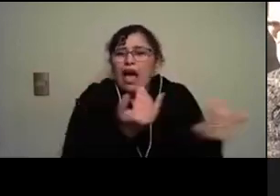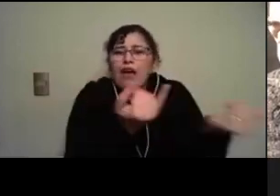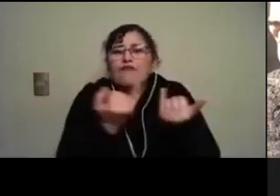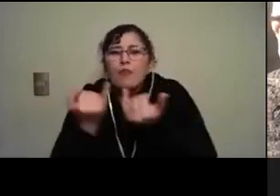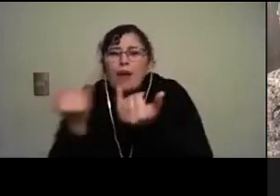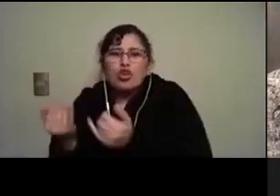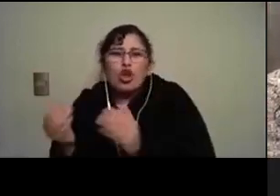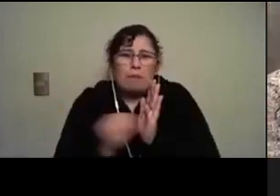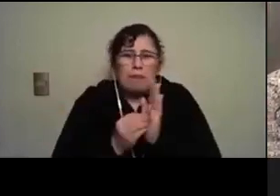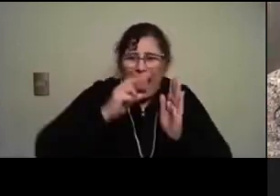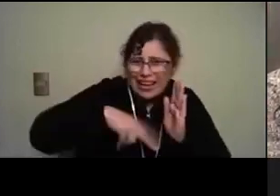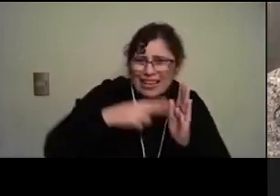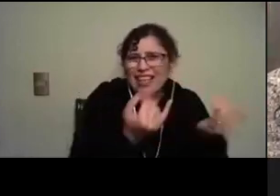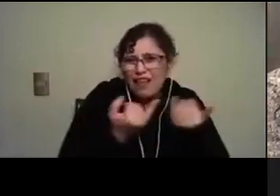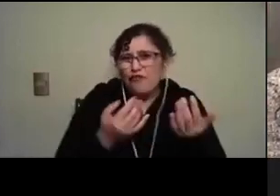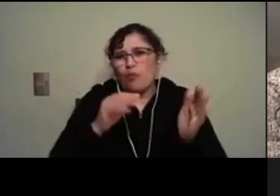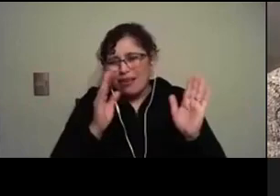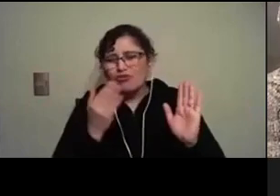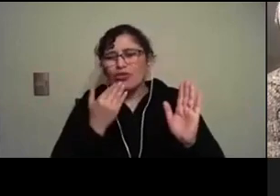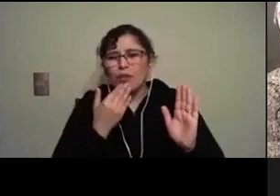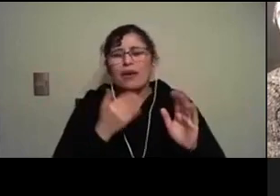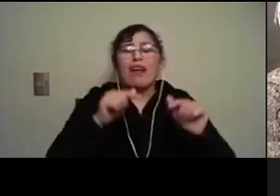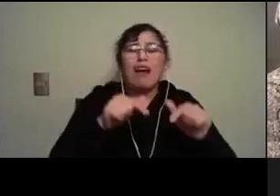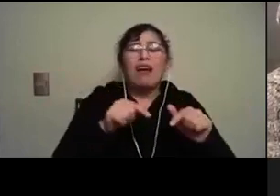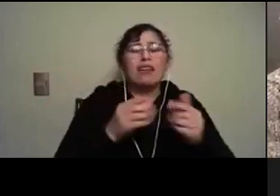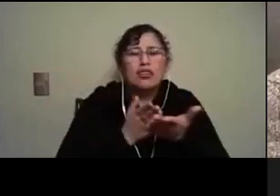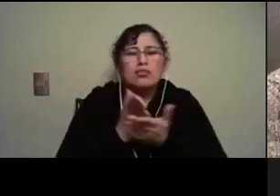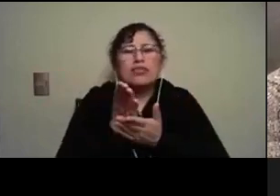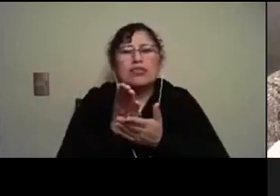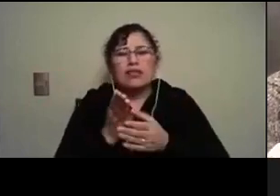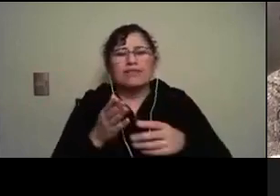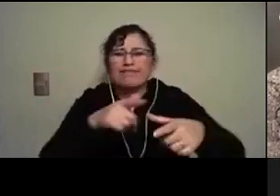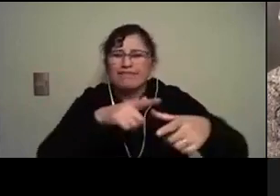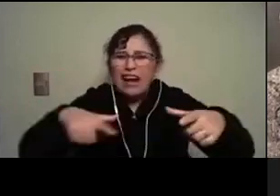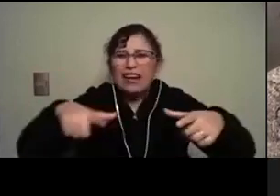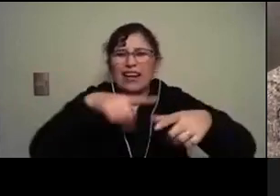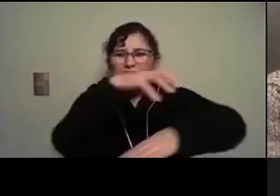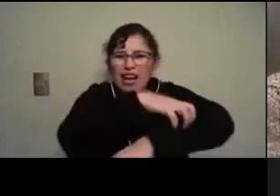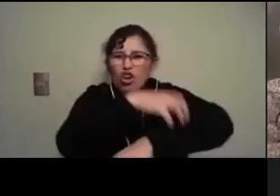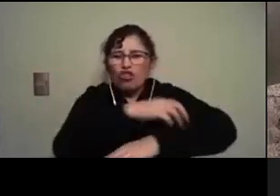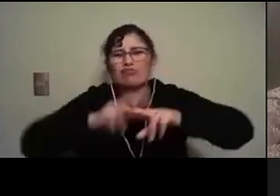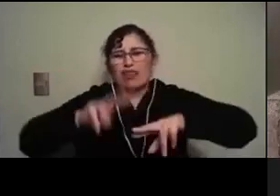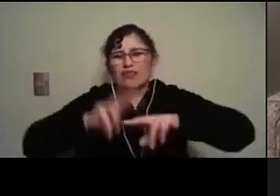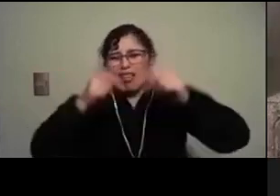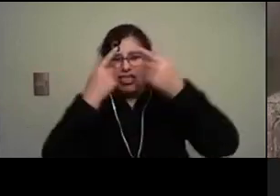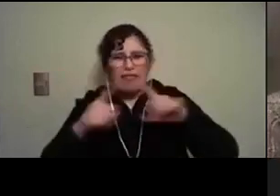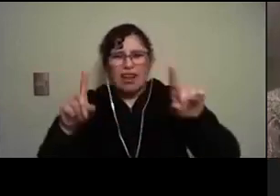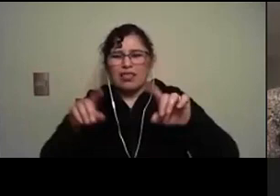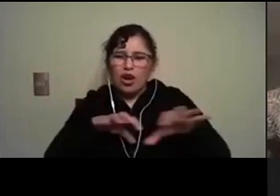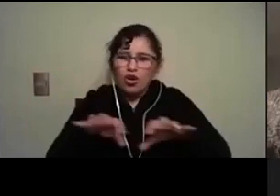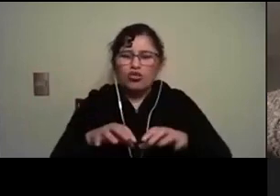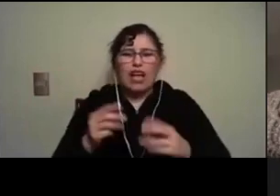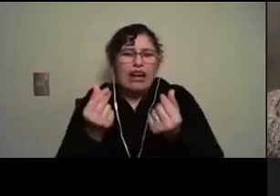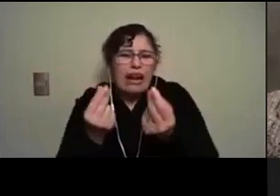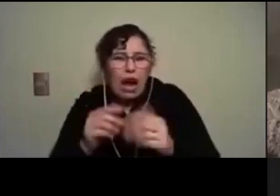levantar información a nivel regional, provincial, ya significa hacer algunos conteos, pesquisar los recursos, establecer